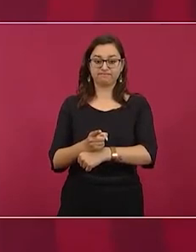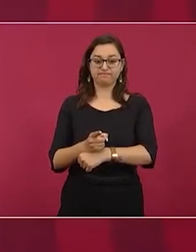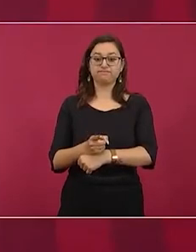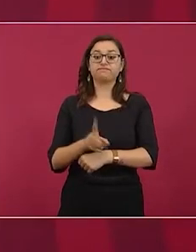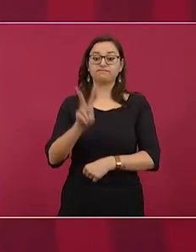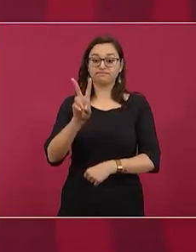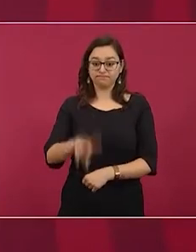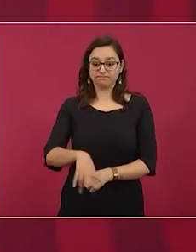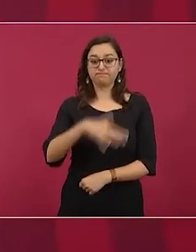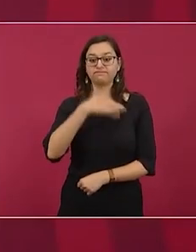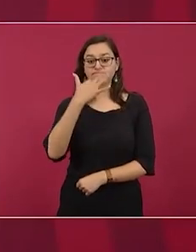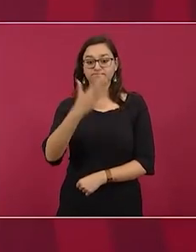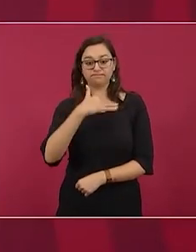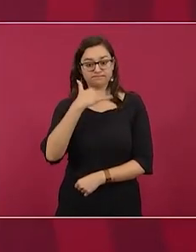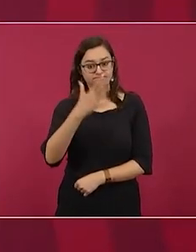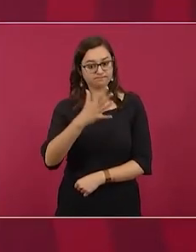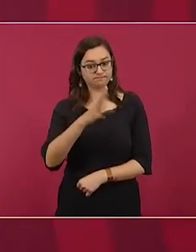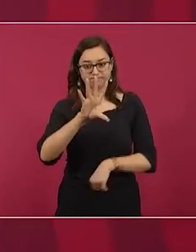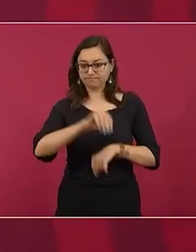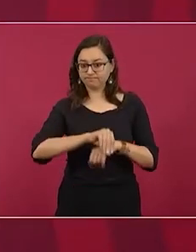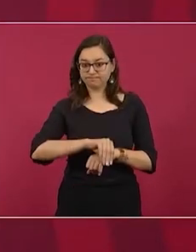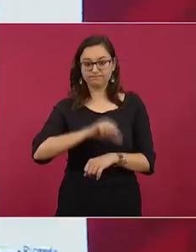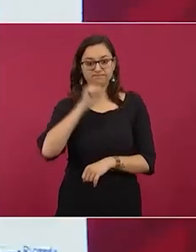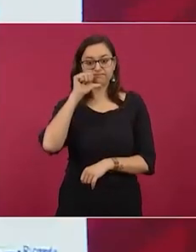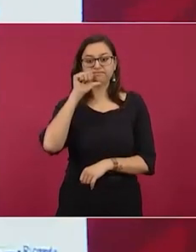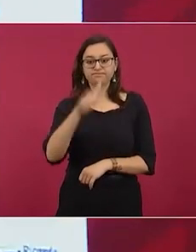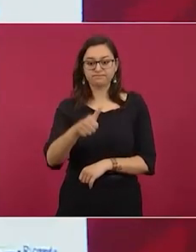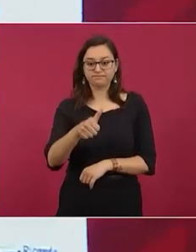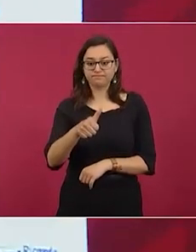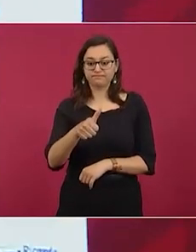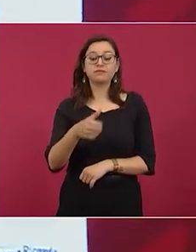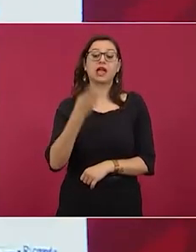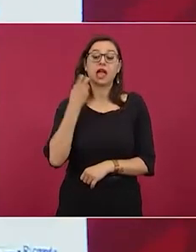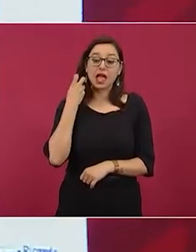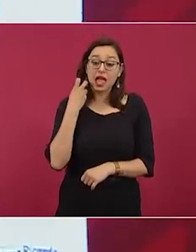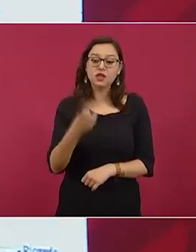Que no haya corrupción. Esa es la gran diferencia.